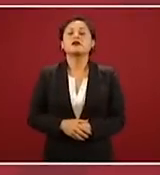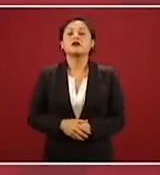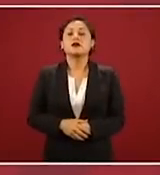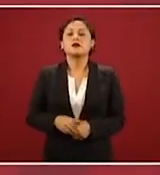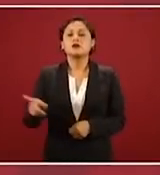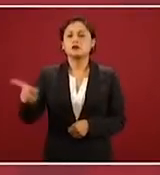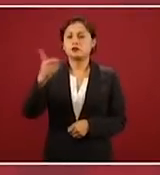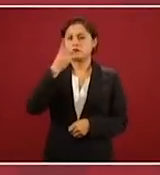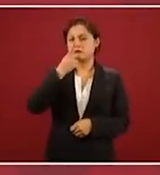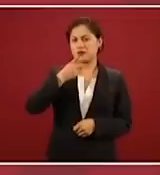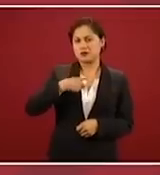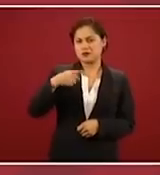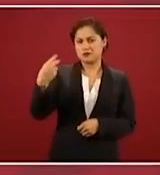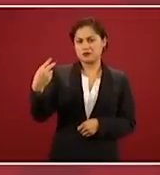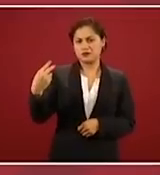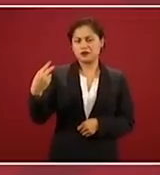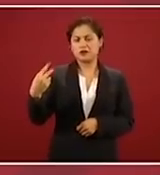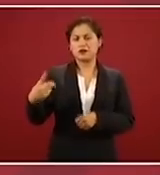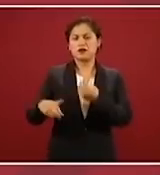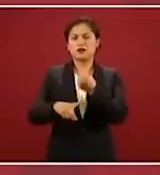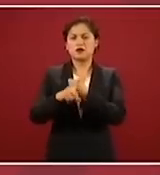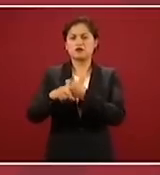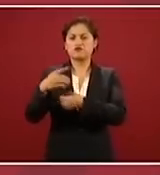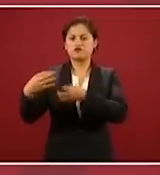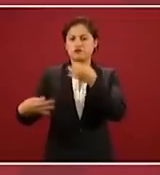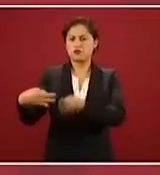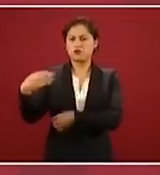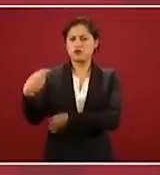acerca de Odebrecht, que